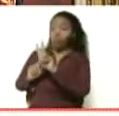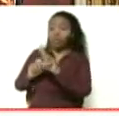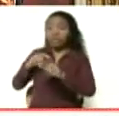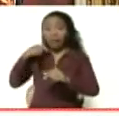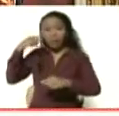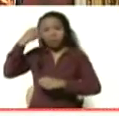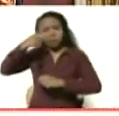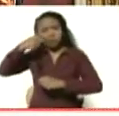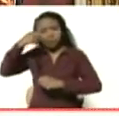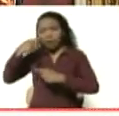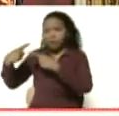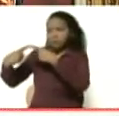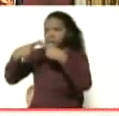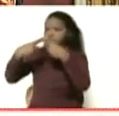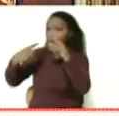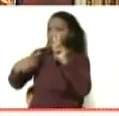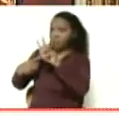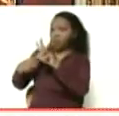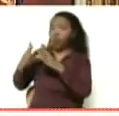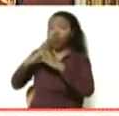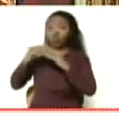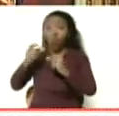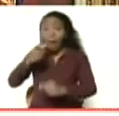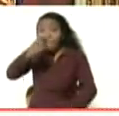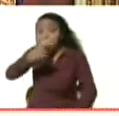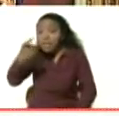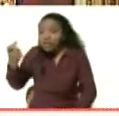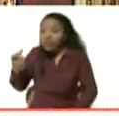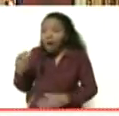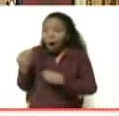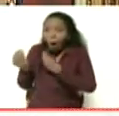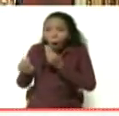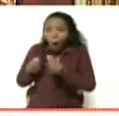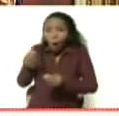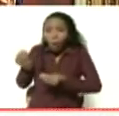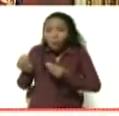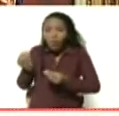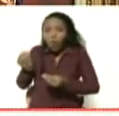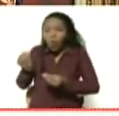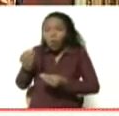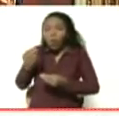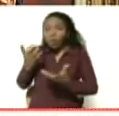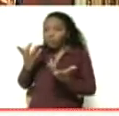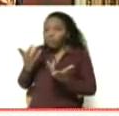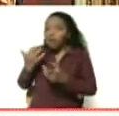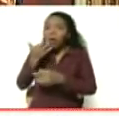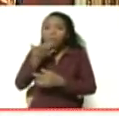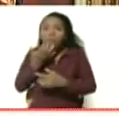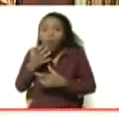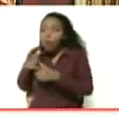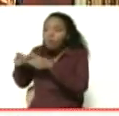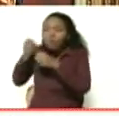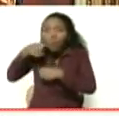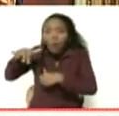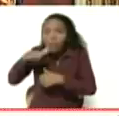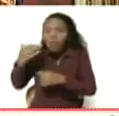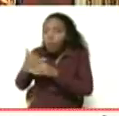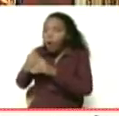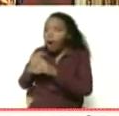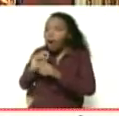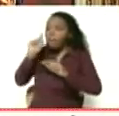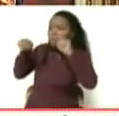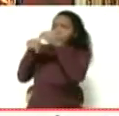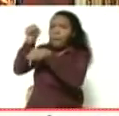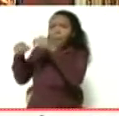guerra y vemos todo lo que el ser humano en una ciudad bombardeada es capaz de hacer. El